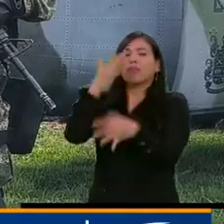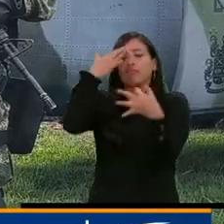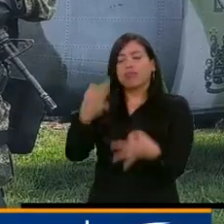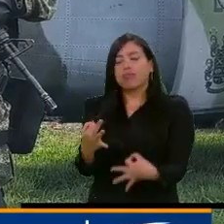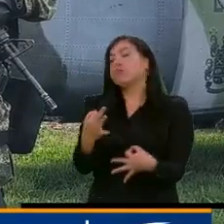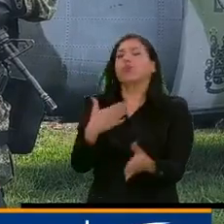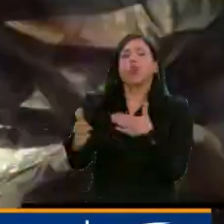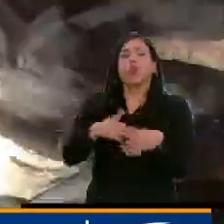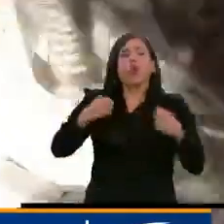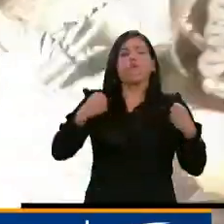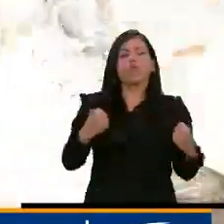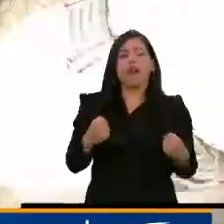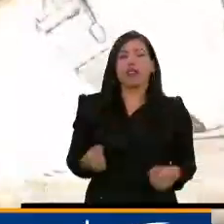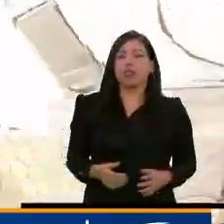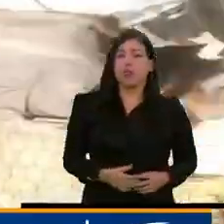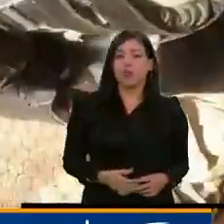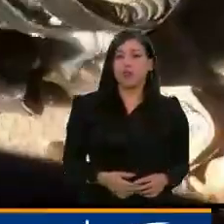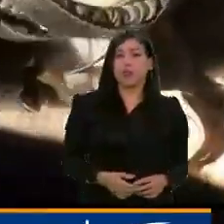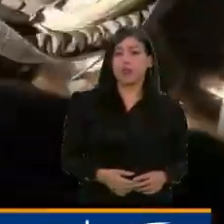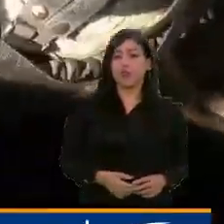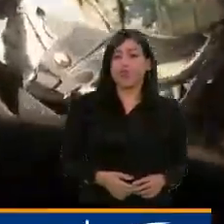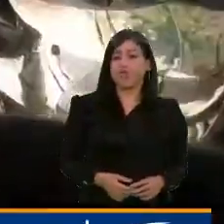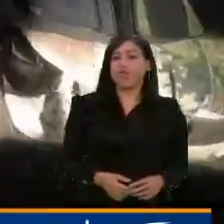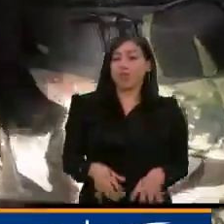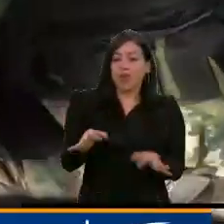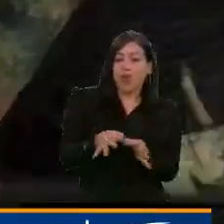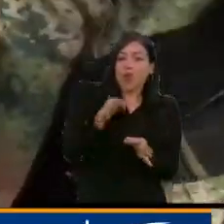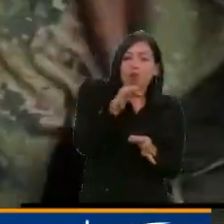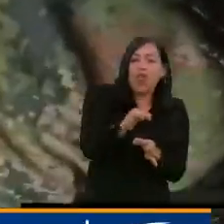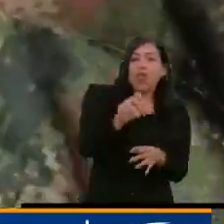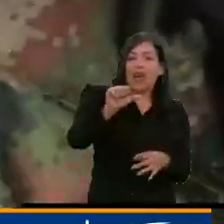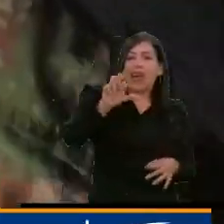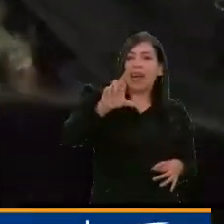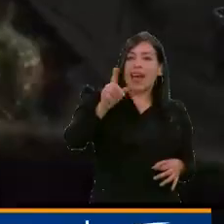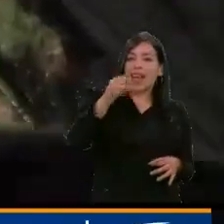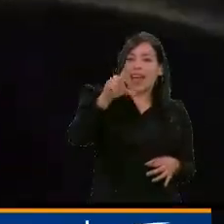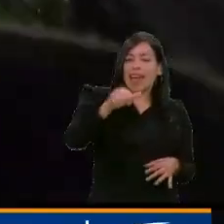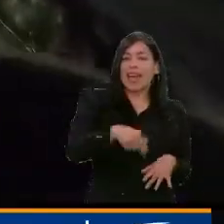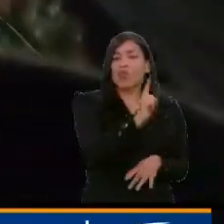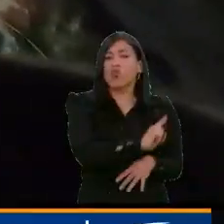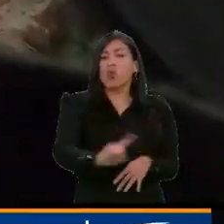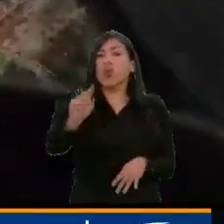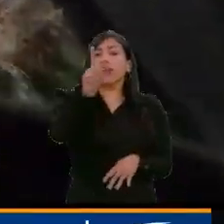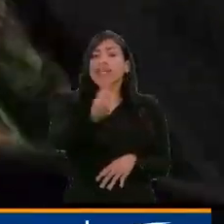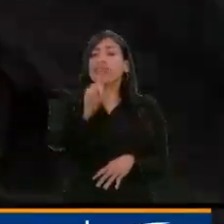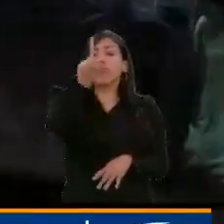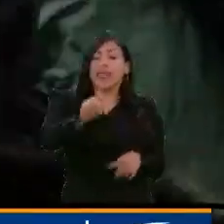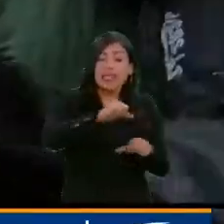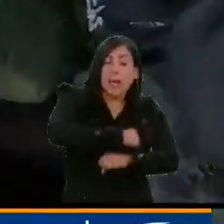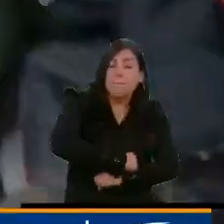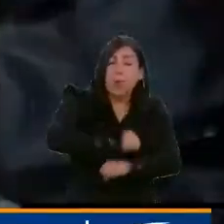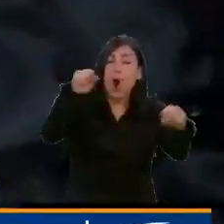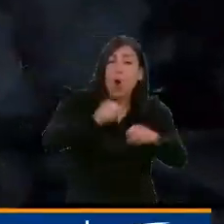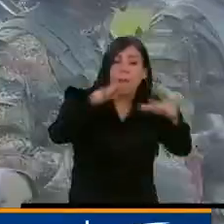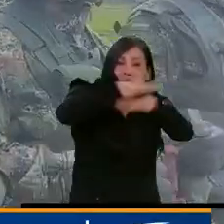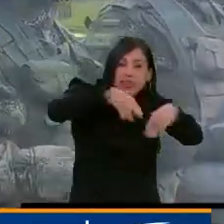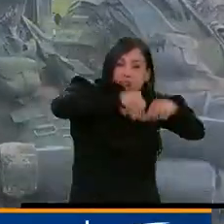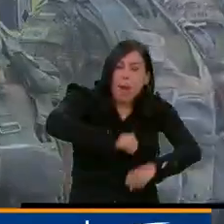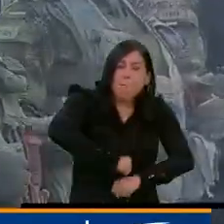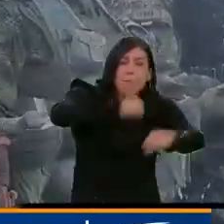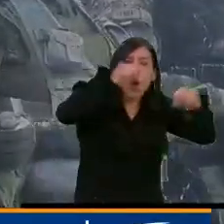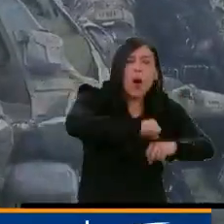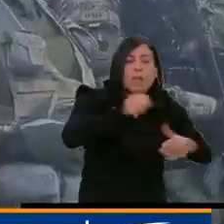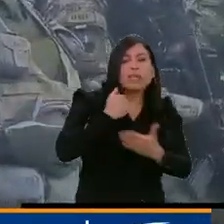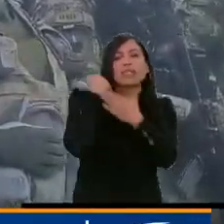sí o sí por ese soldado. En el municipio de Argelia este año el ejército ha destruido 76 minas antipersonal arriesgándolo